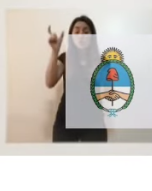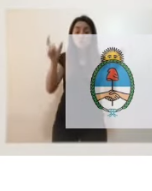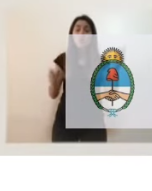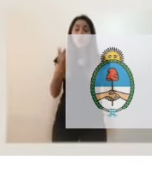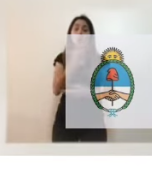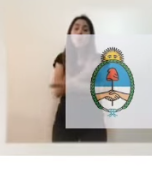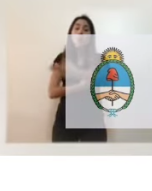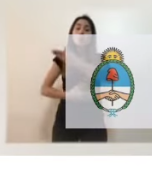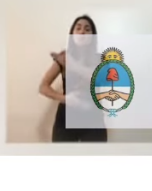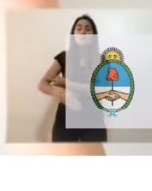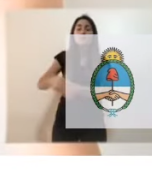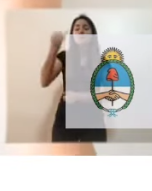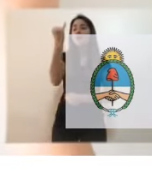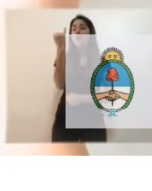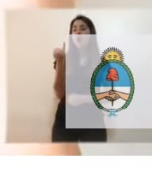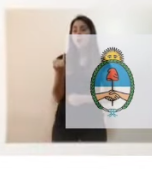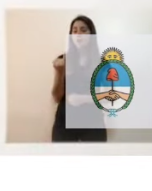persona